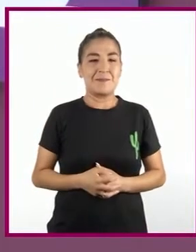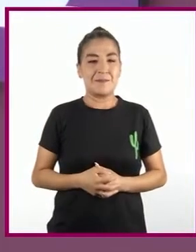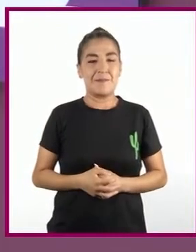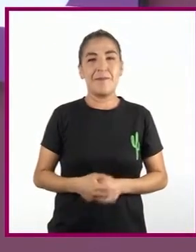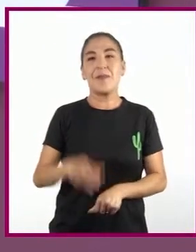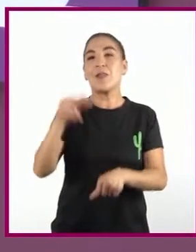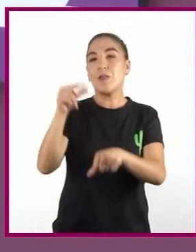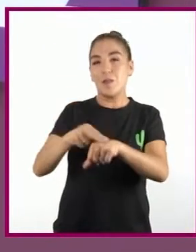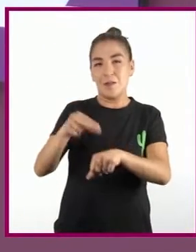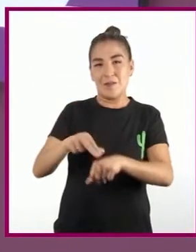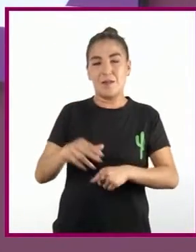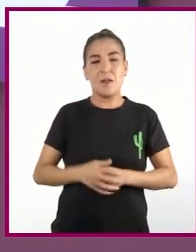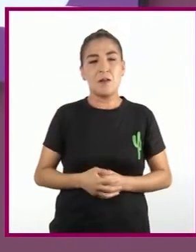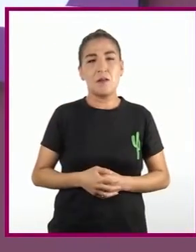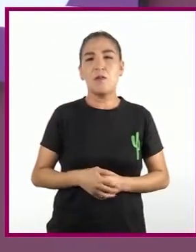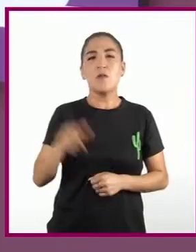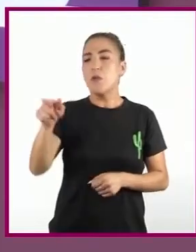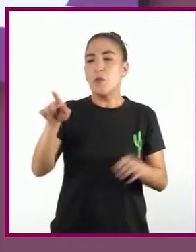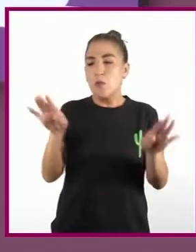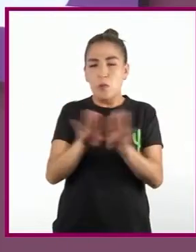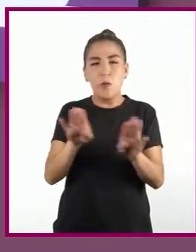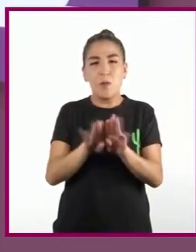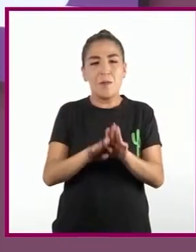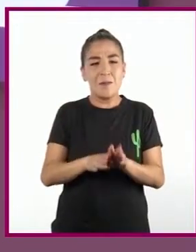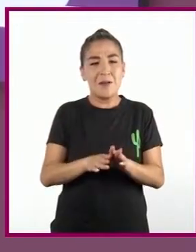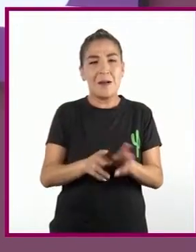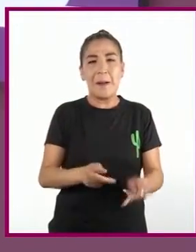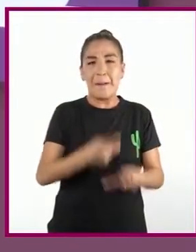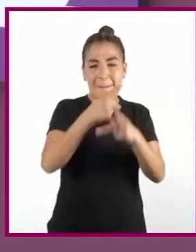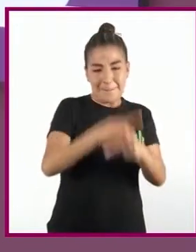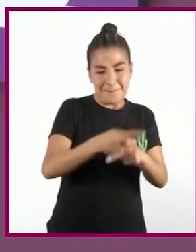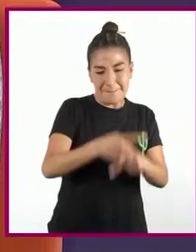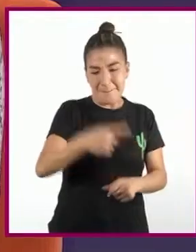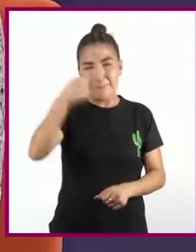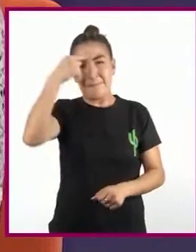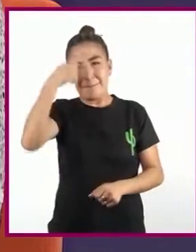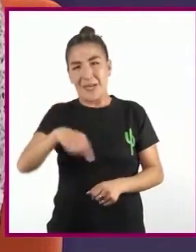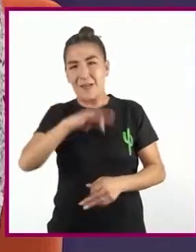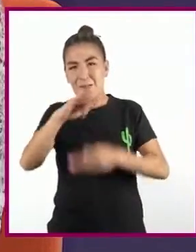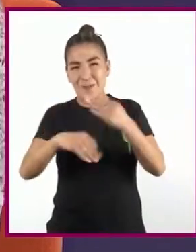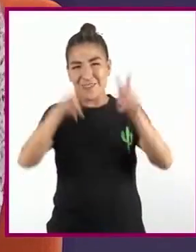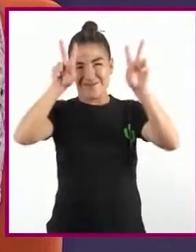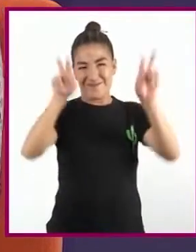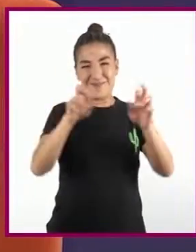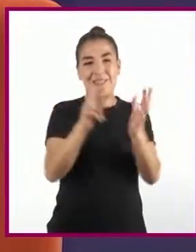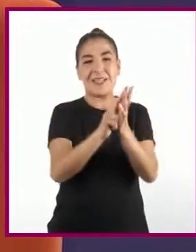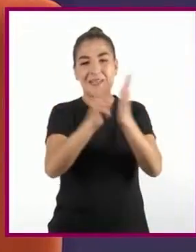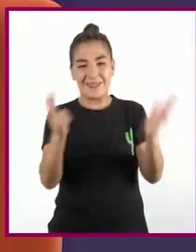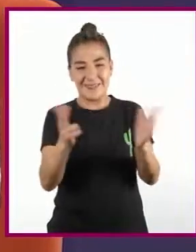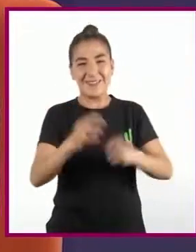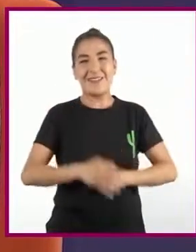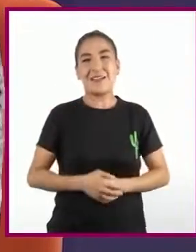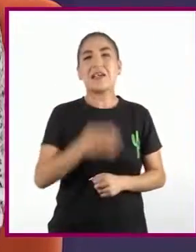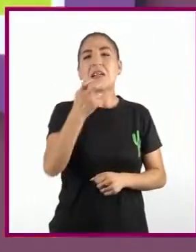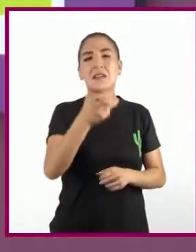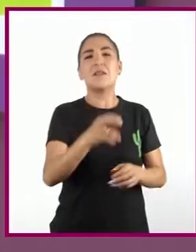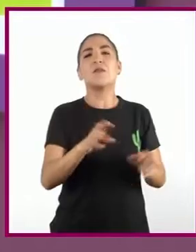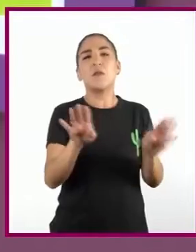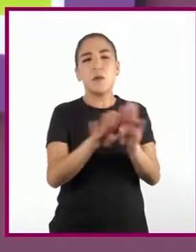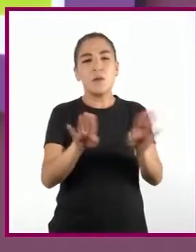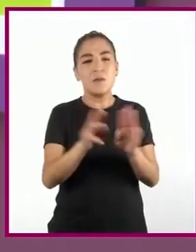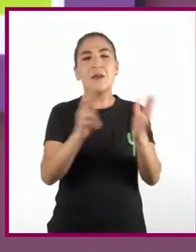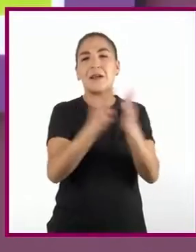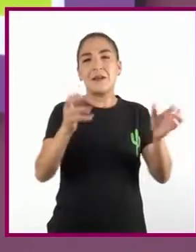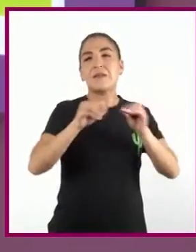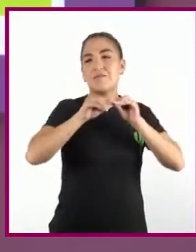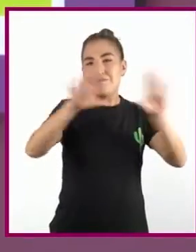Doctora, ¿cómo surge Paciencia para Todos? La revista Paciencia para Todos es una revista de